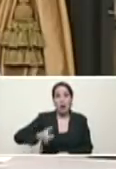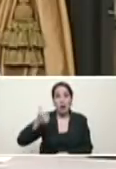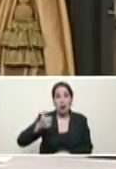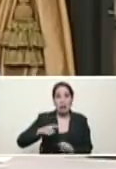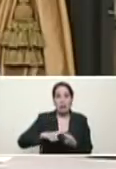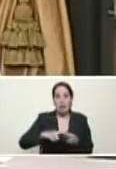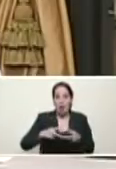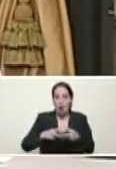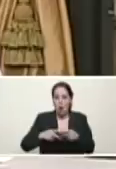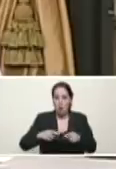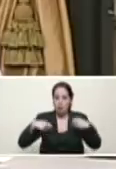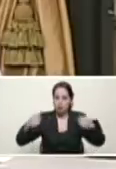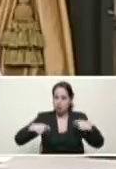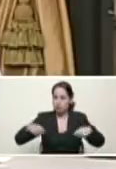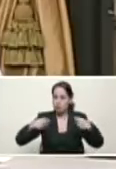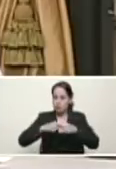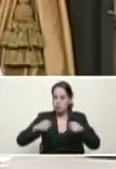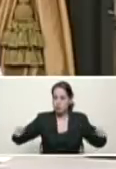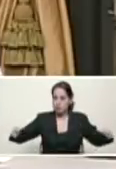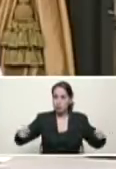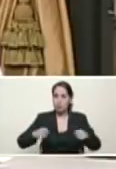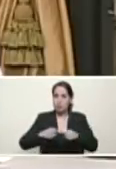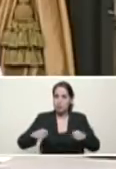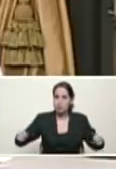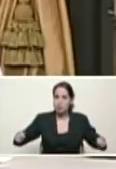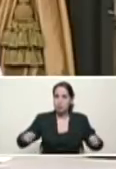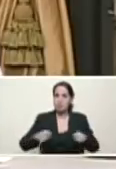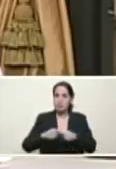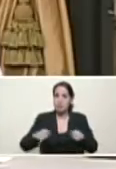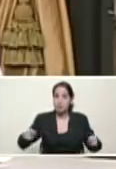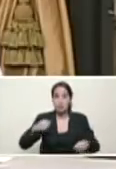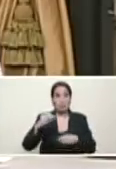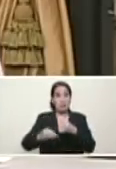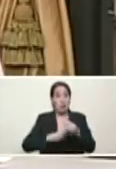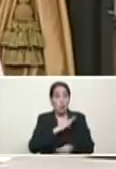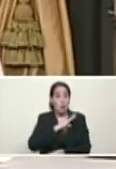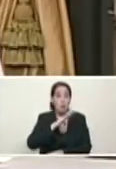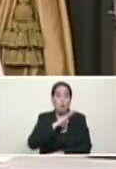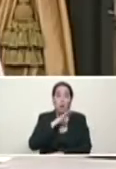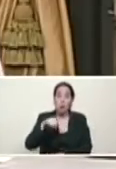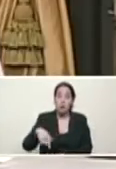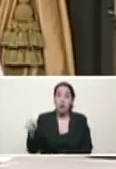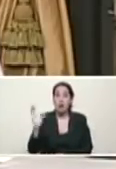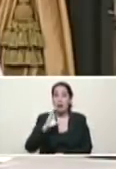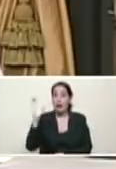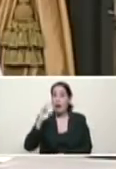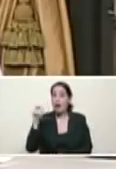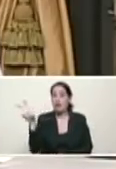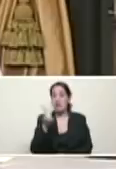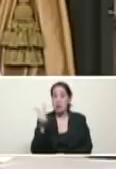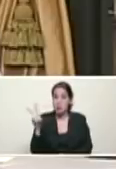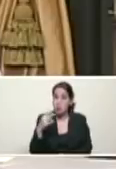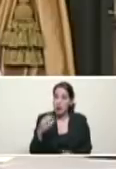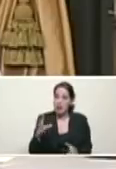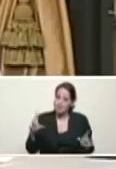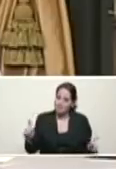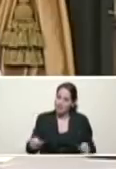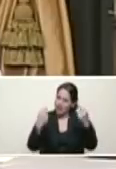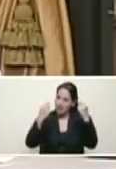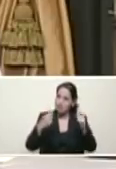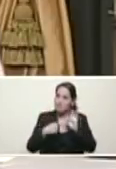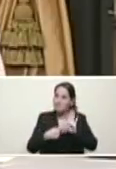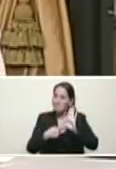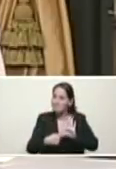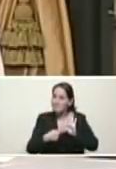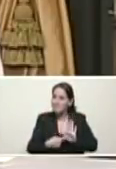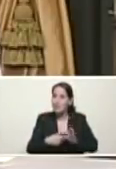de gurrufío. Eran los juegos propios de Caracas y de Venezuela. Bueno, seguir rescatando, mira, el